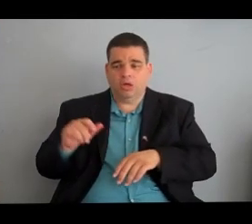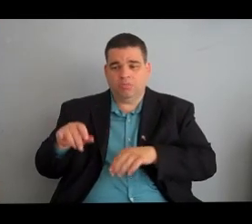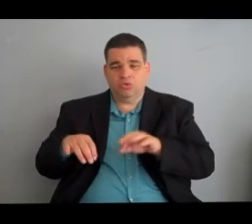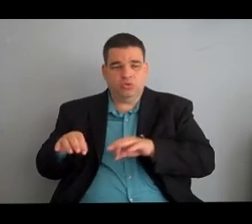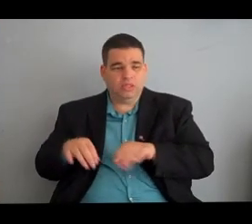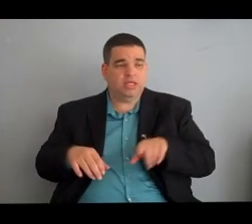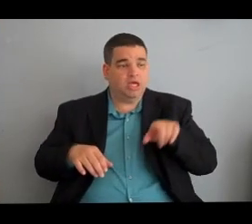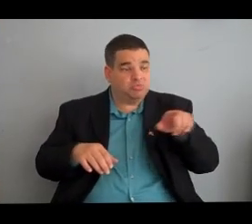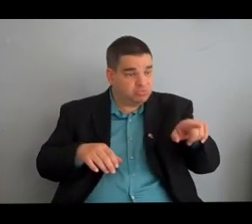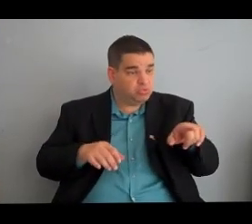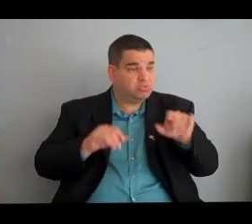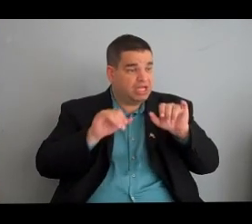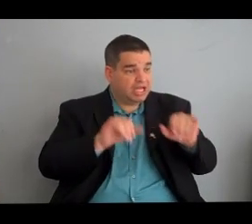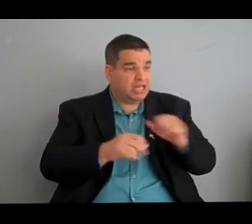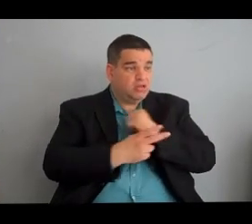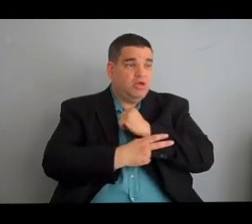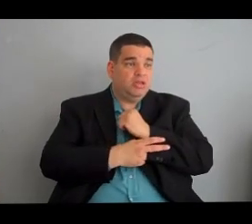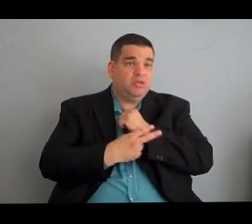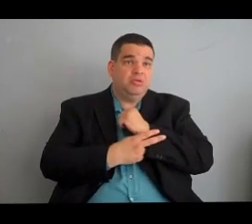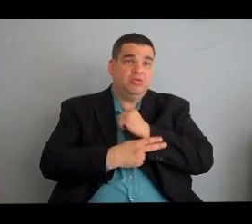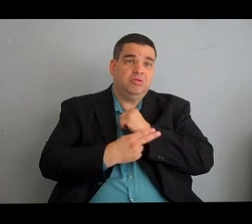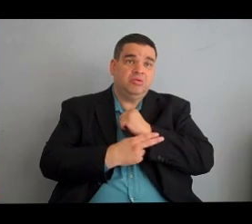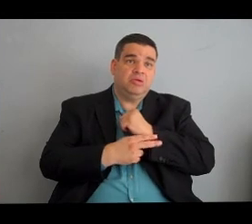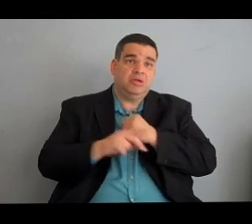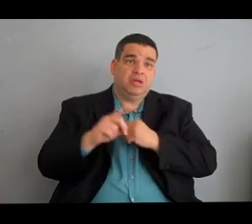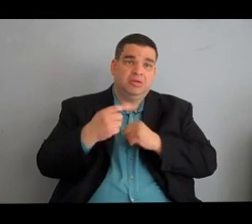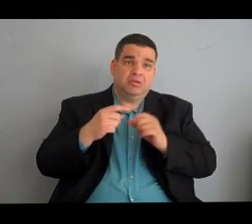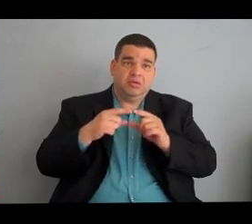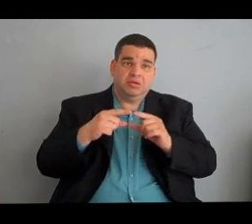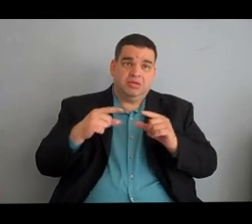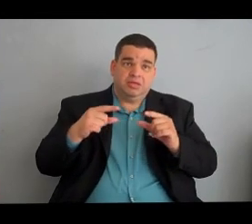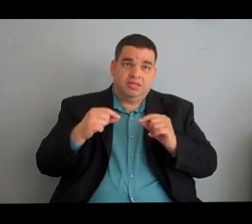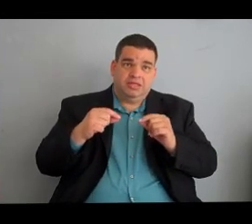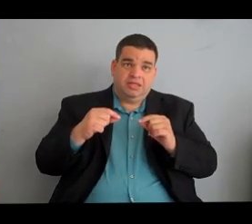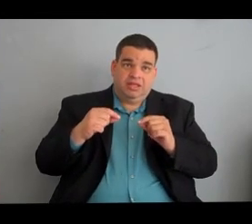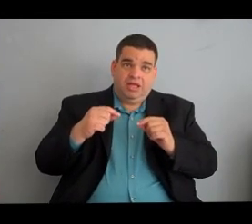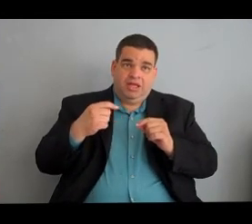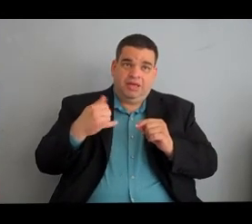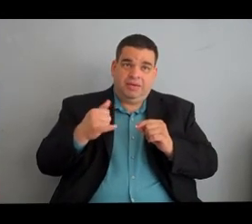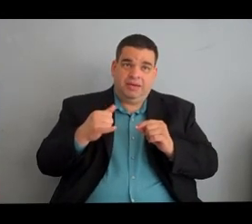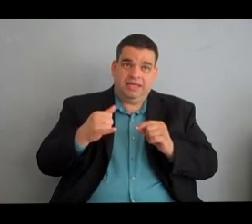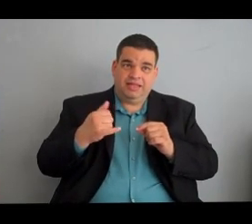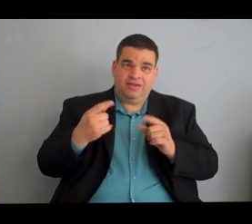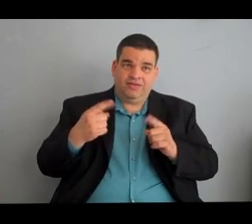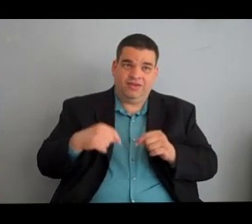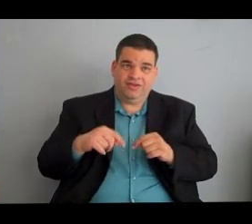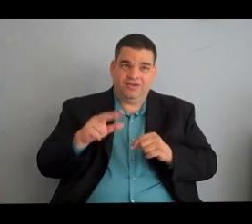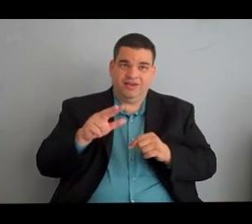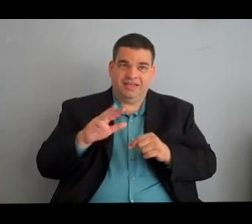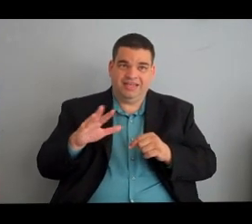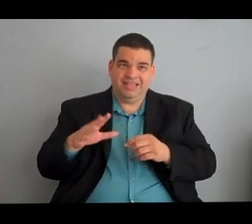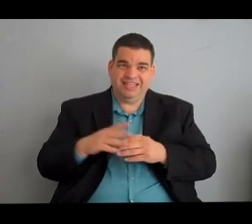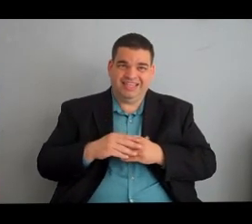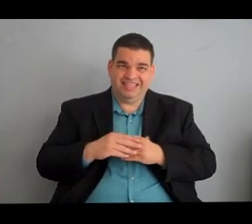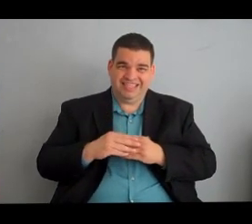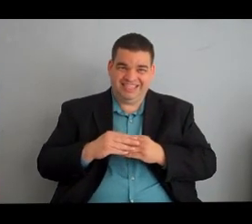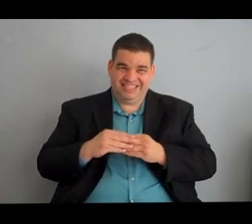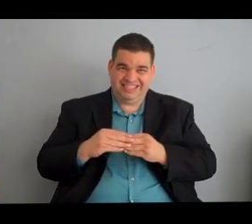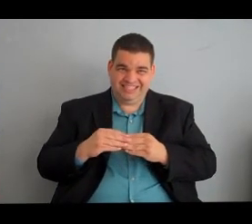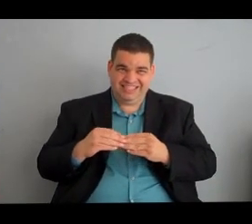primer sobrecito de estos amarillitos, pues vino con $35. Ese fue, mira, si por esto se